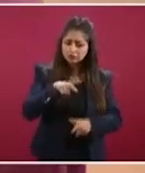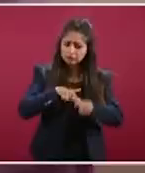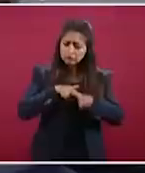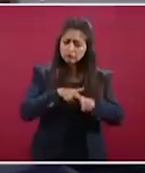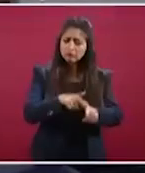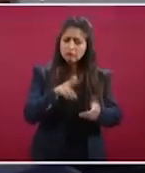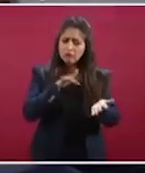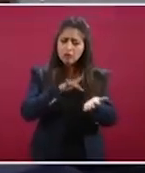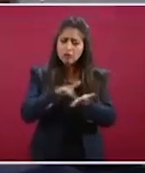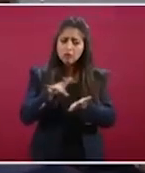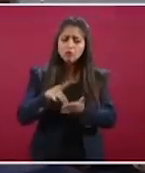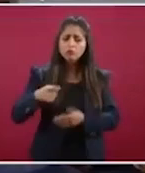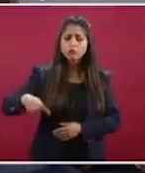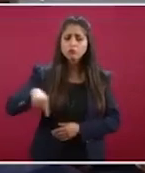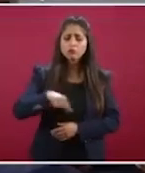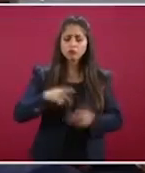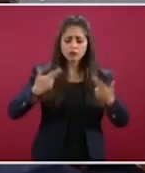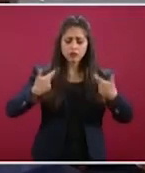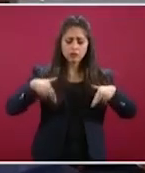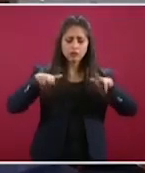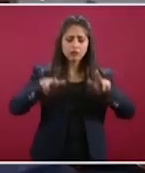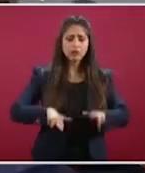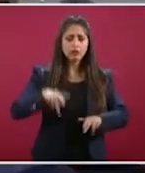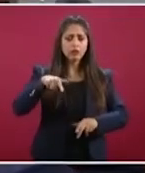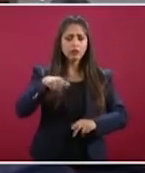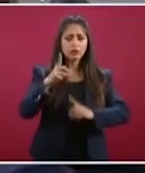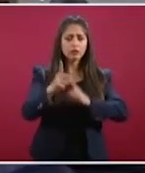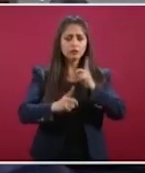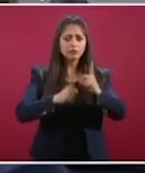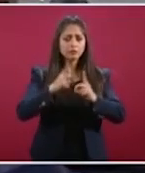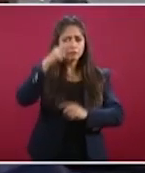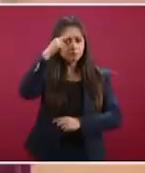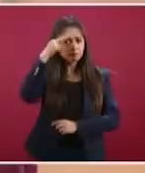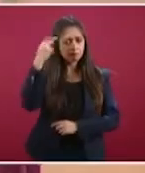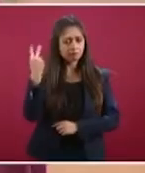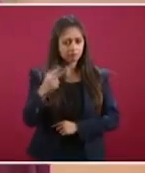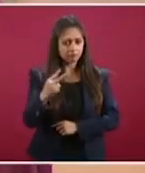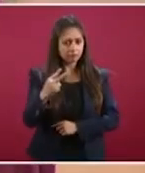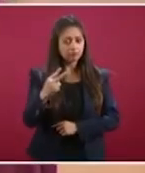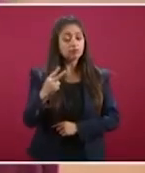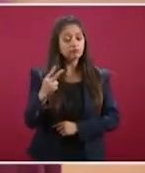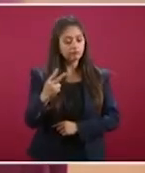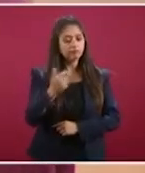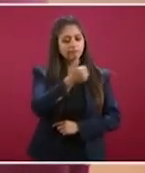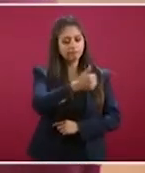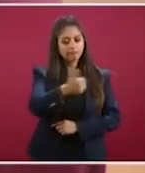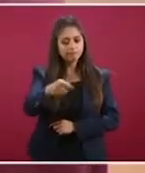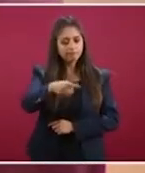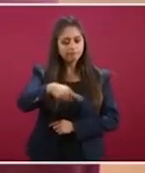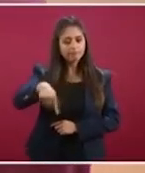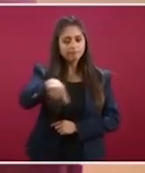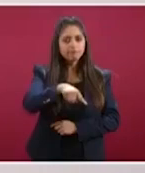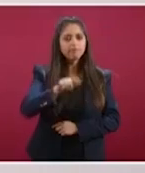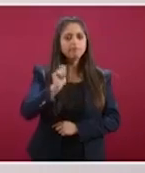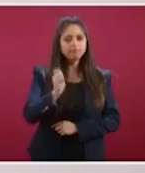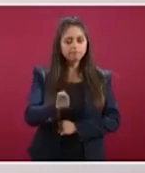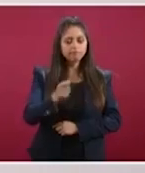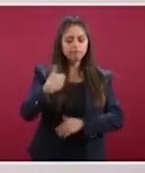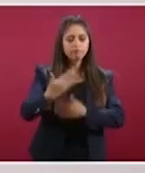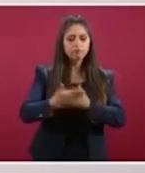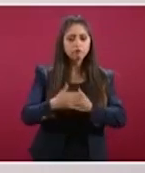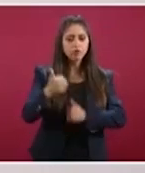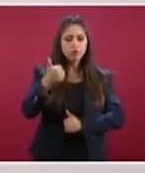con nosotros, los representantes del deporte mexicano, que yo sé que cada uno de nosotros seguiremos dando nuestro mayor esfuerzo en